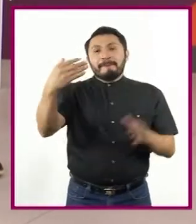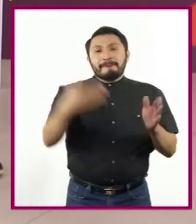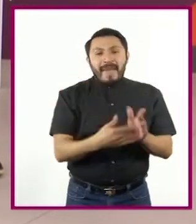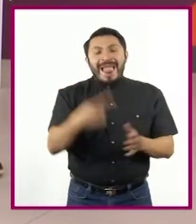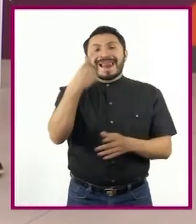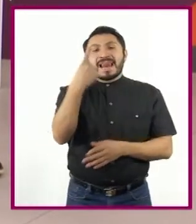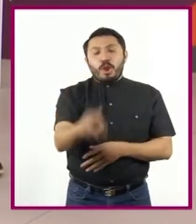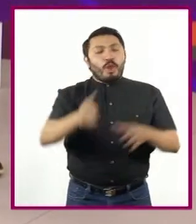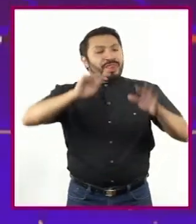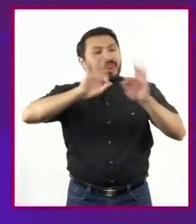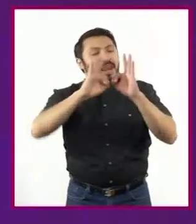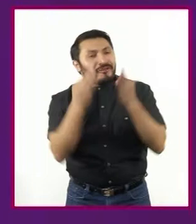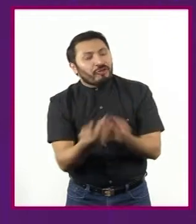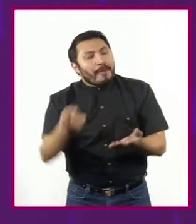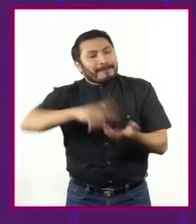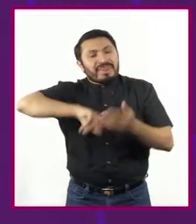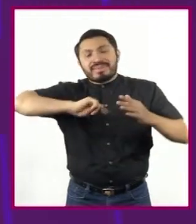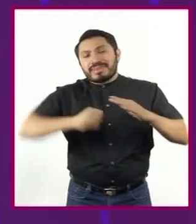en la tecnología.